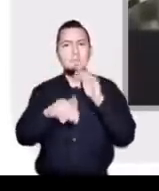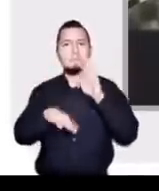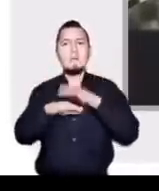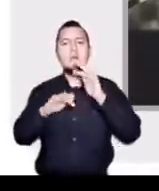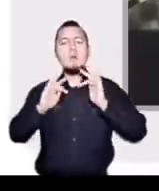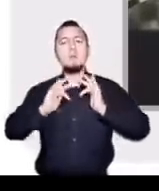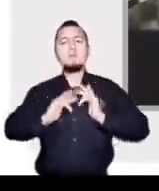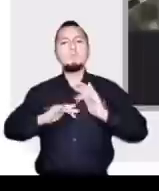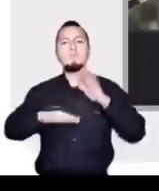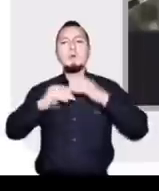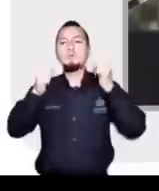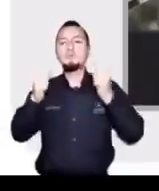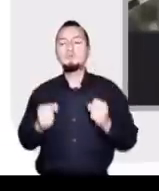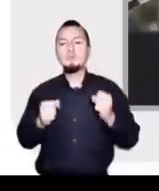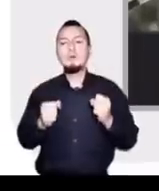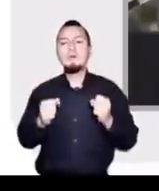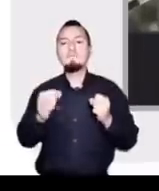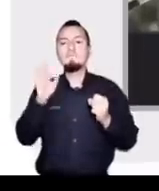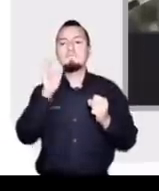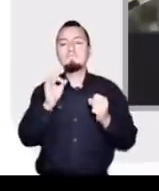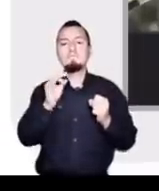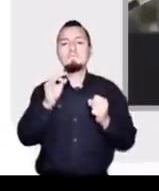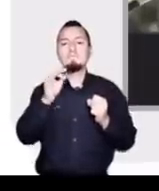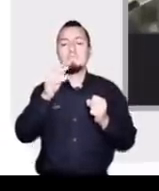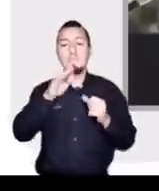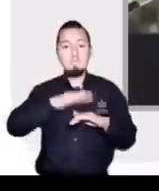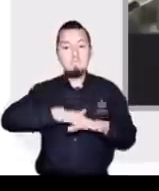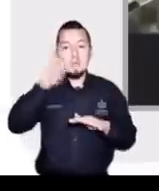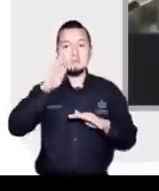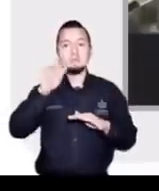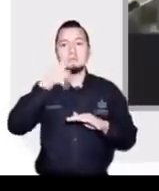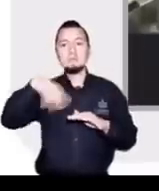un detonar de todo este tipo de actividades.